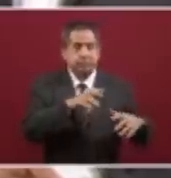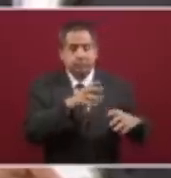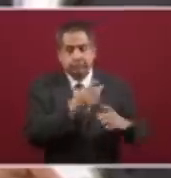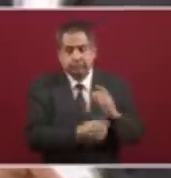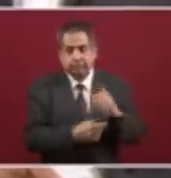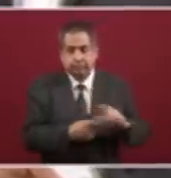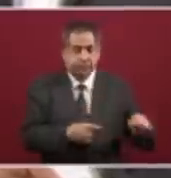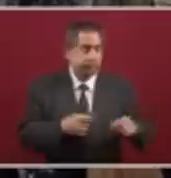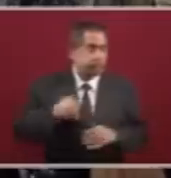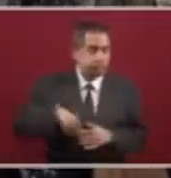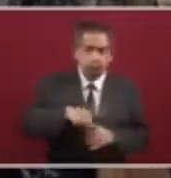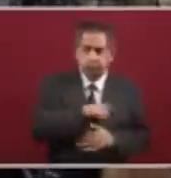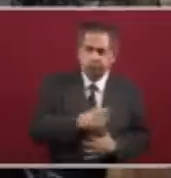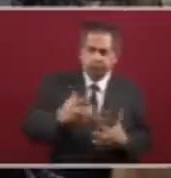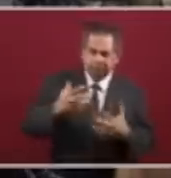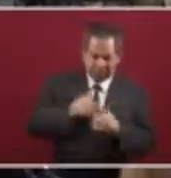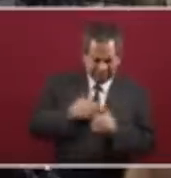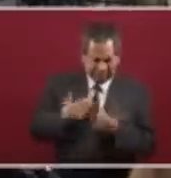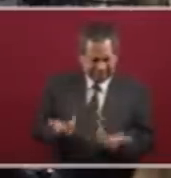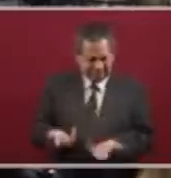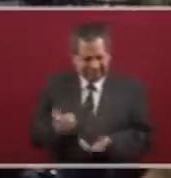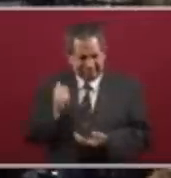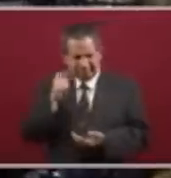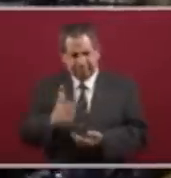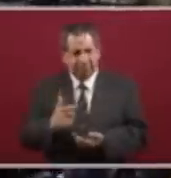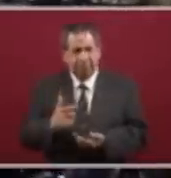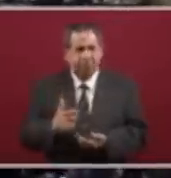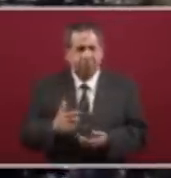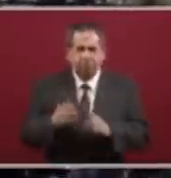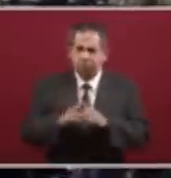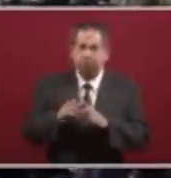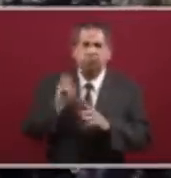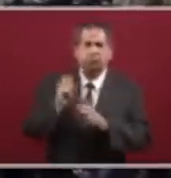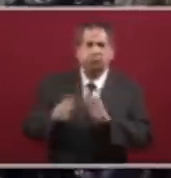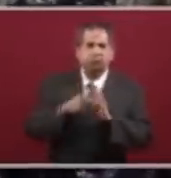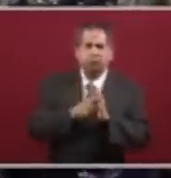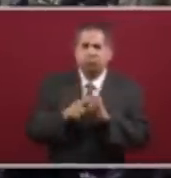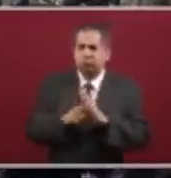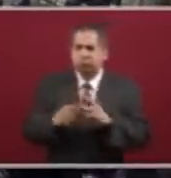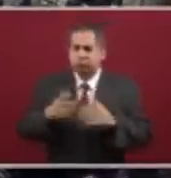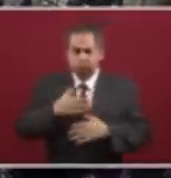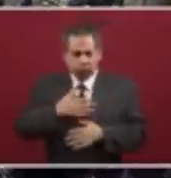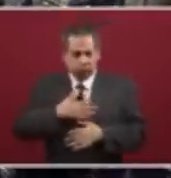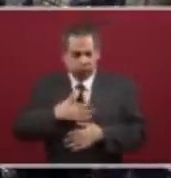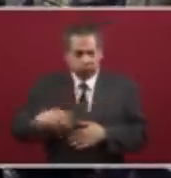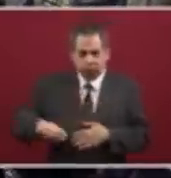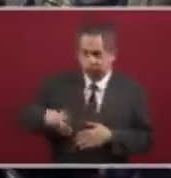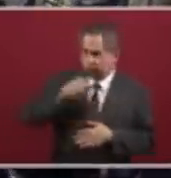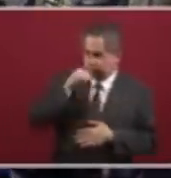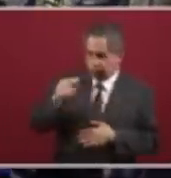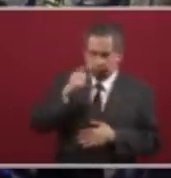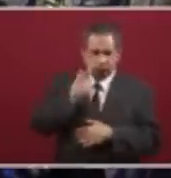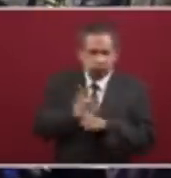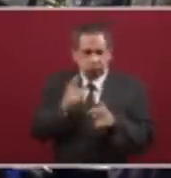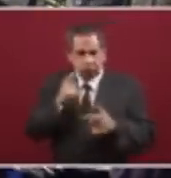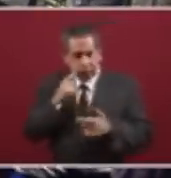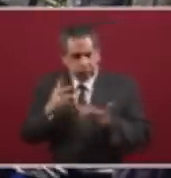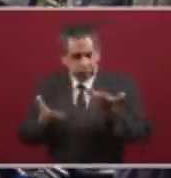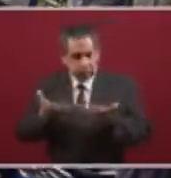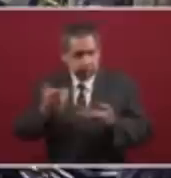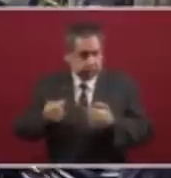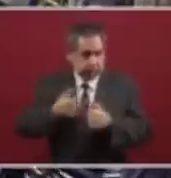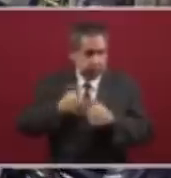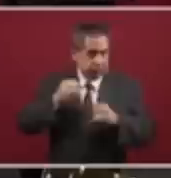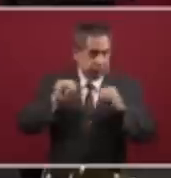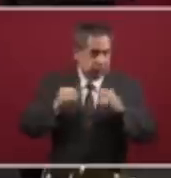que los nosotros nunca se nos aplicó el principio de una presunción de inocencia violando nuestros derechos